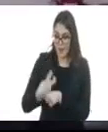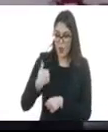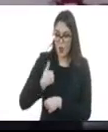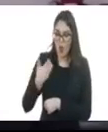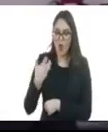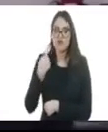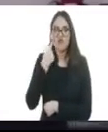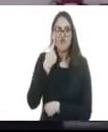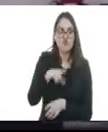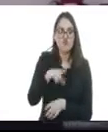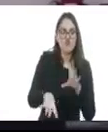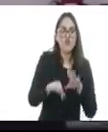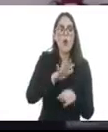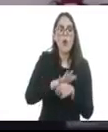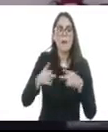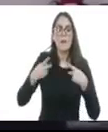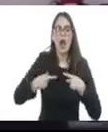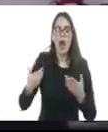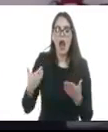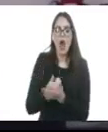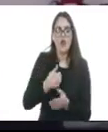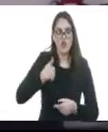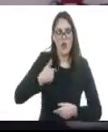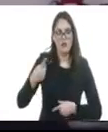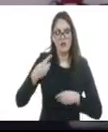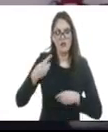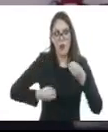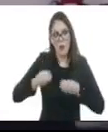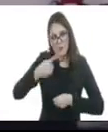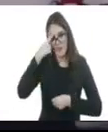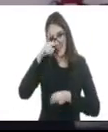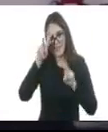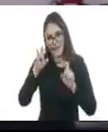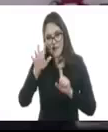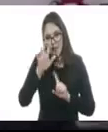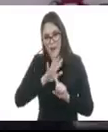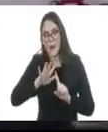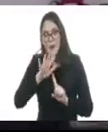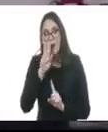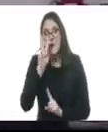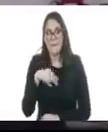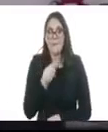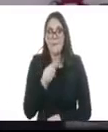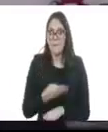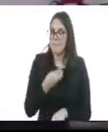del premio. Yo tuve la oportunidad, de hecho, de haber sido